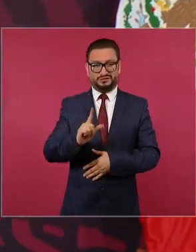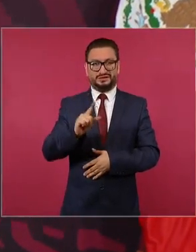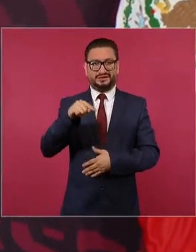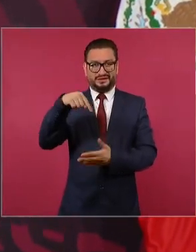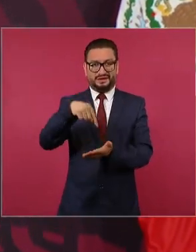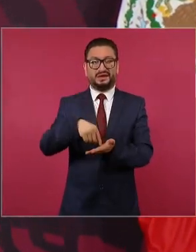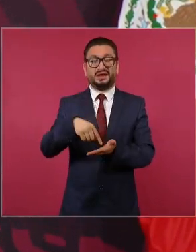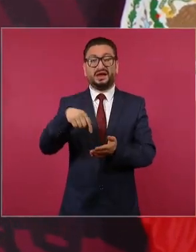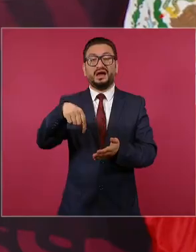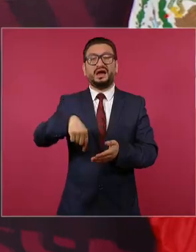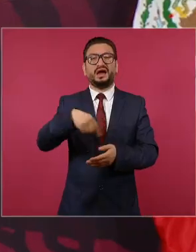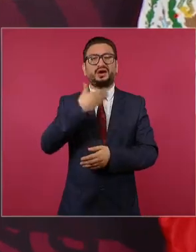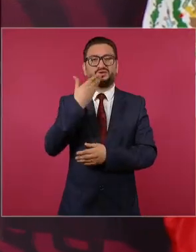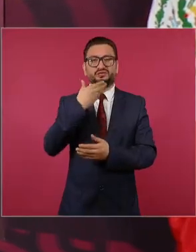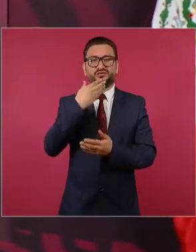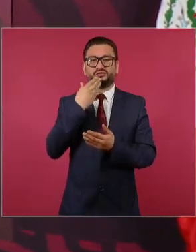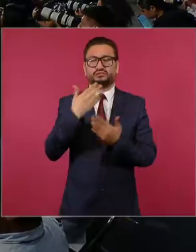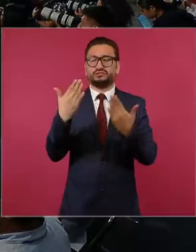quién en los precios.